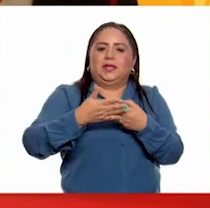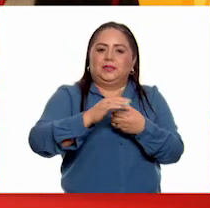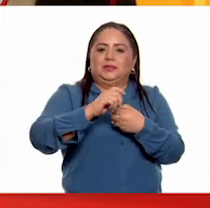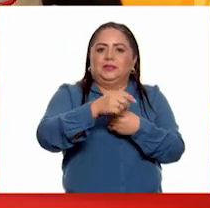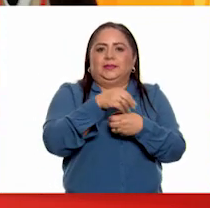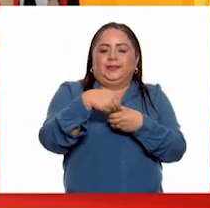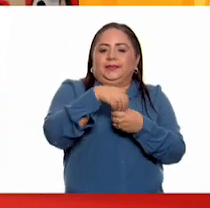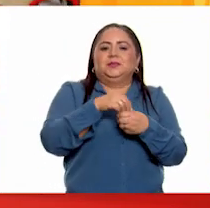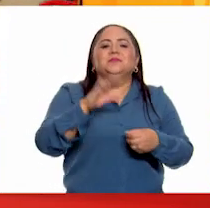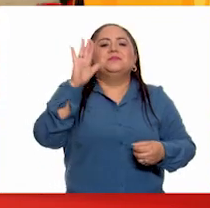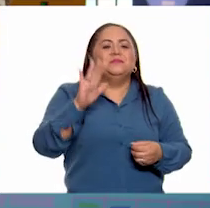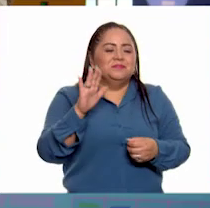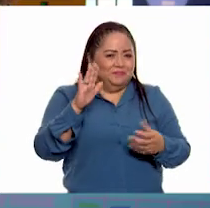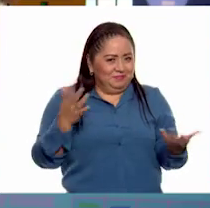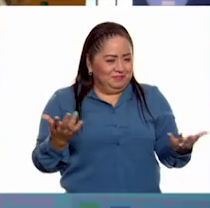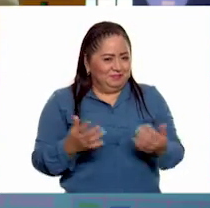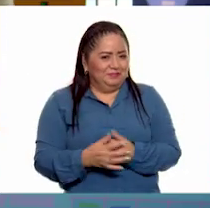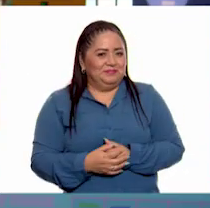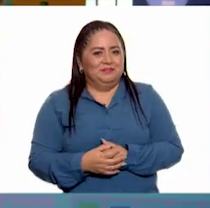en una vía.